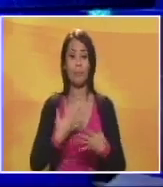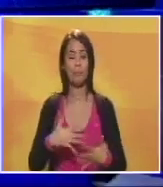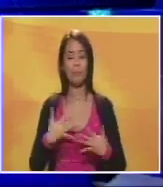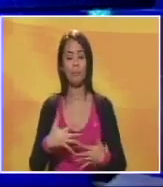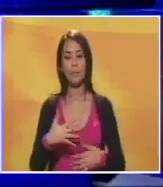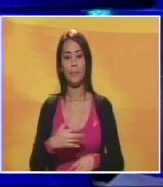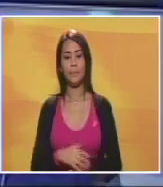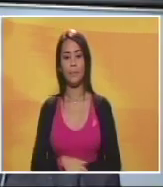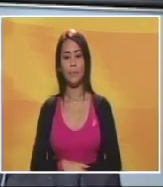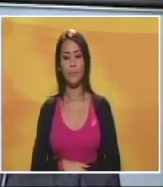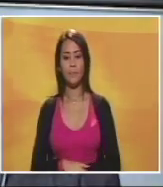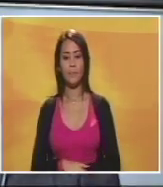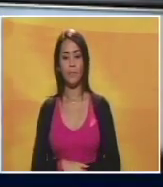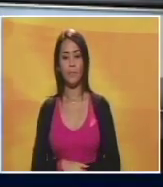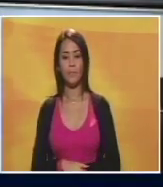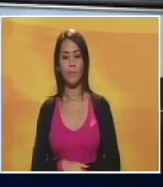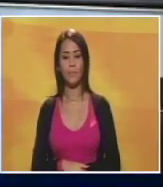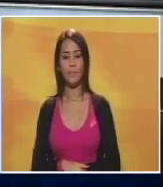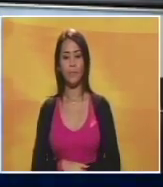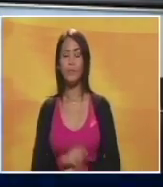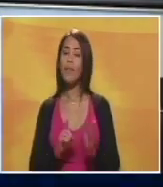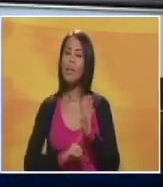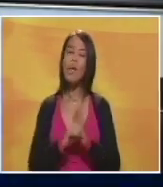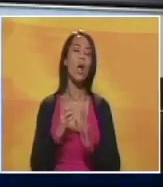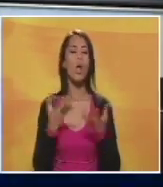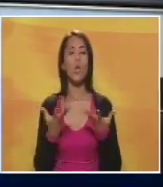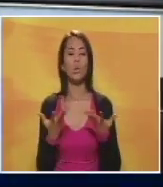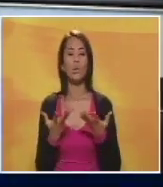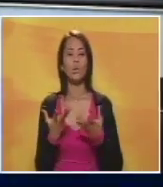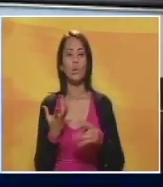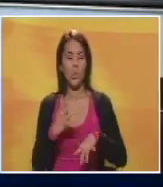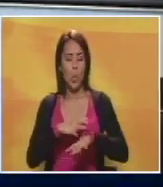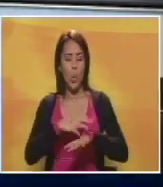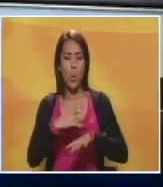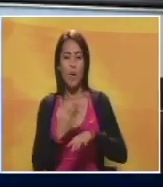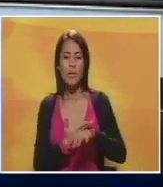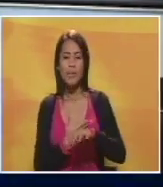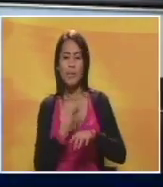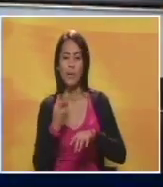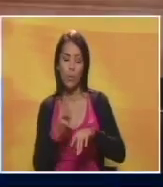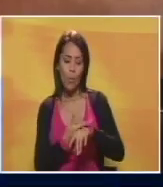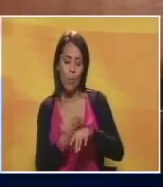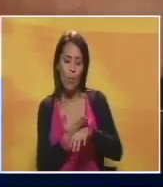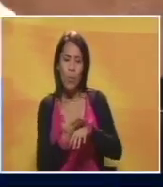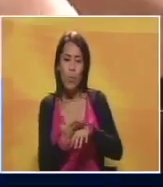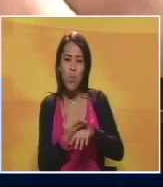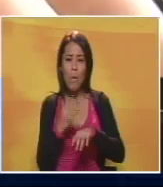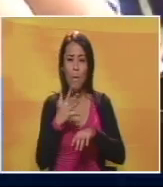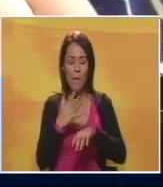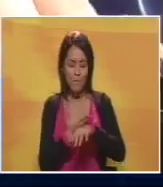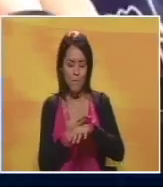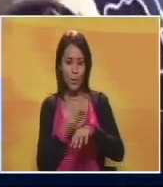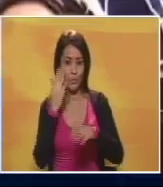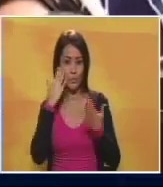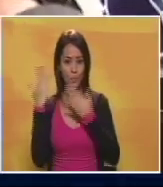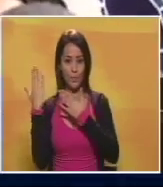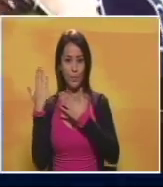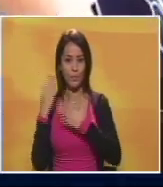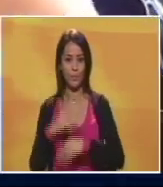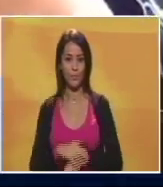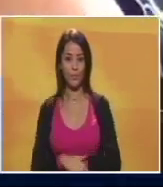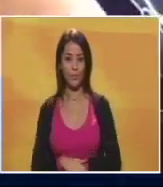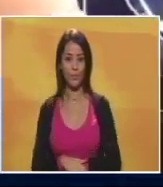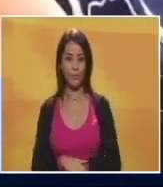ser incapacitante. Desarrolla lesiones escamosas que se describen como placas en la piel, que